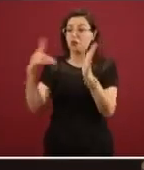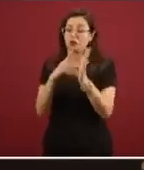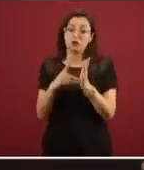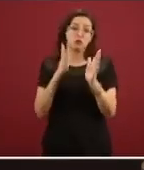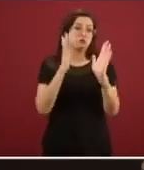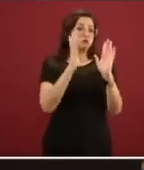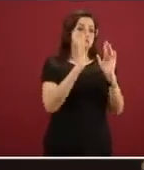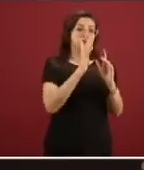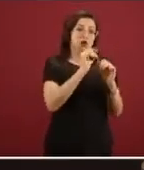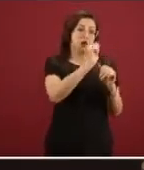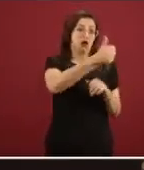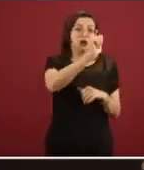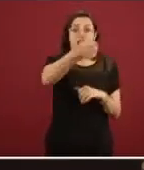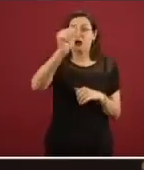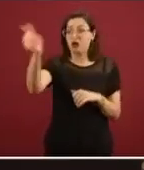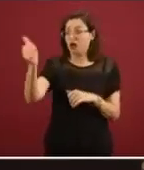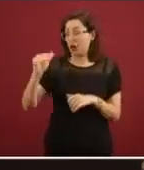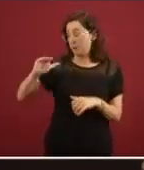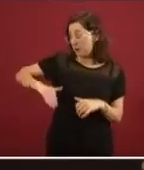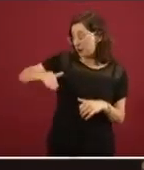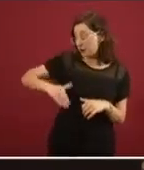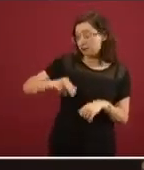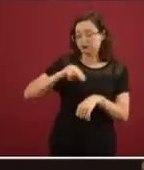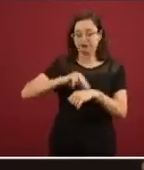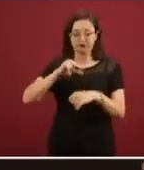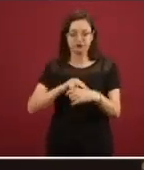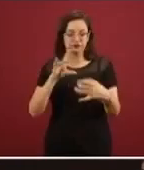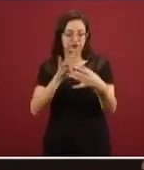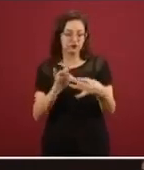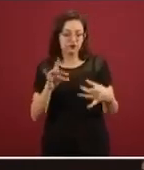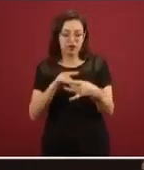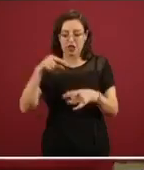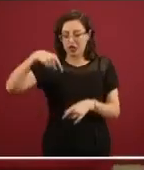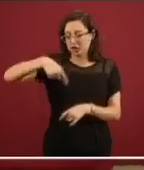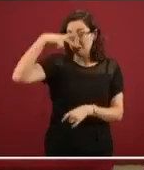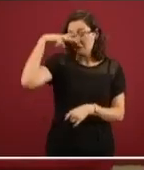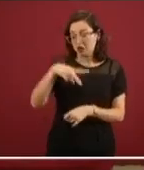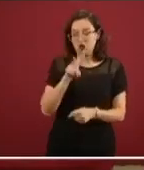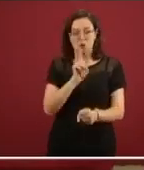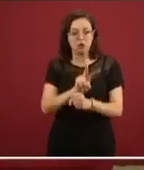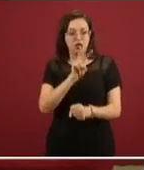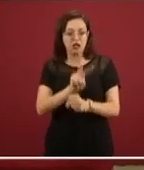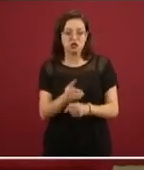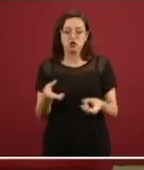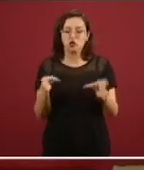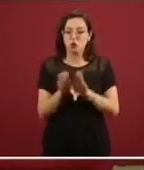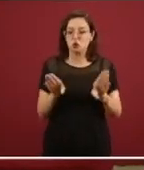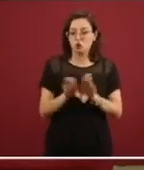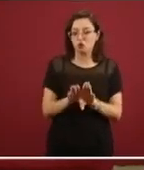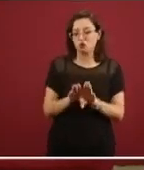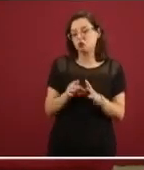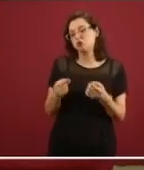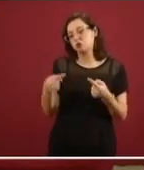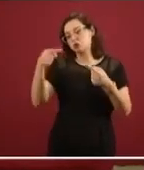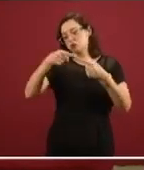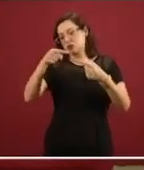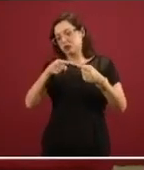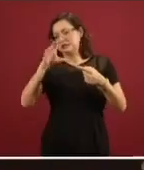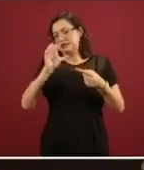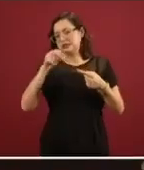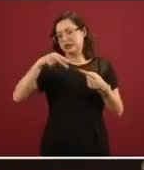explicado, lo acaba de hacer el doctor Alomía, cómo funciona la vigilancia epidemiológica en México con uno de los distintos